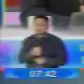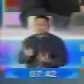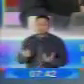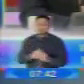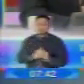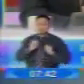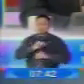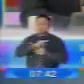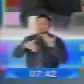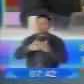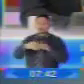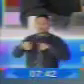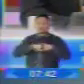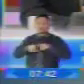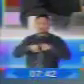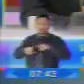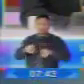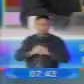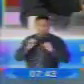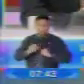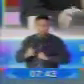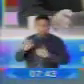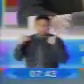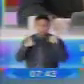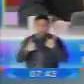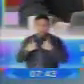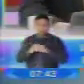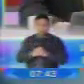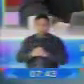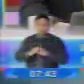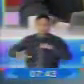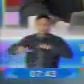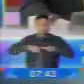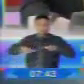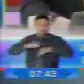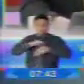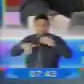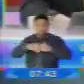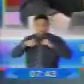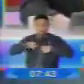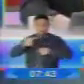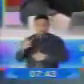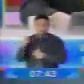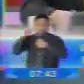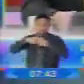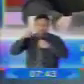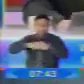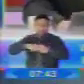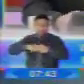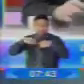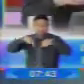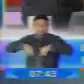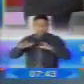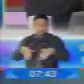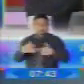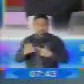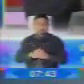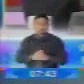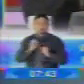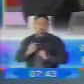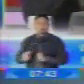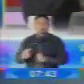Es todo por concurso, ¿no? Los artistas, los gestores se postulan a través todo de la